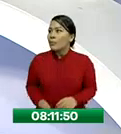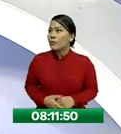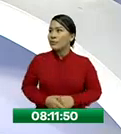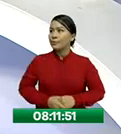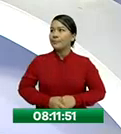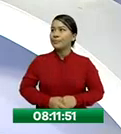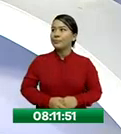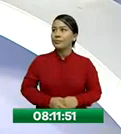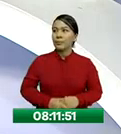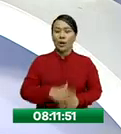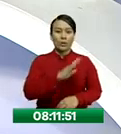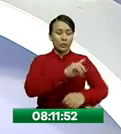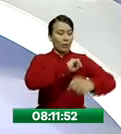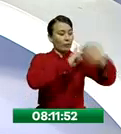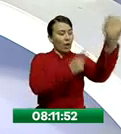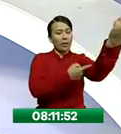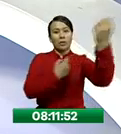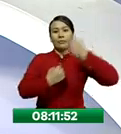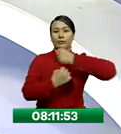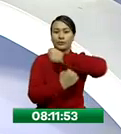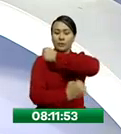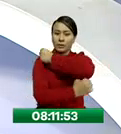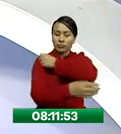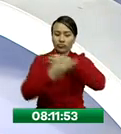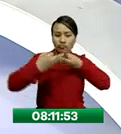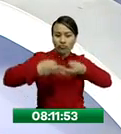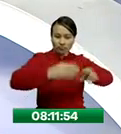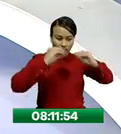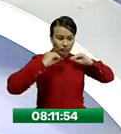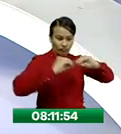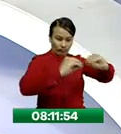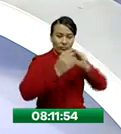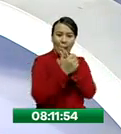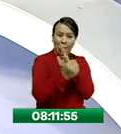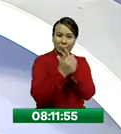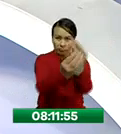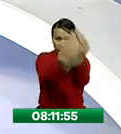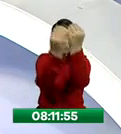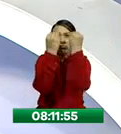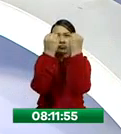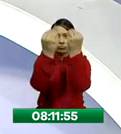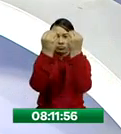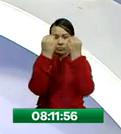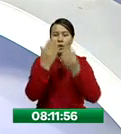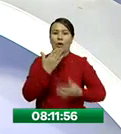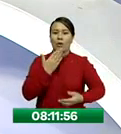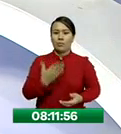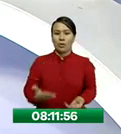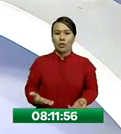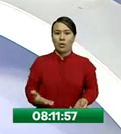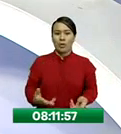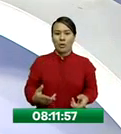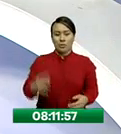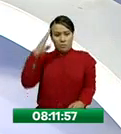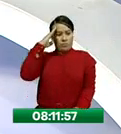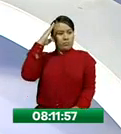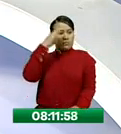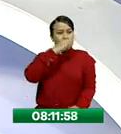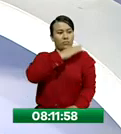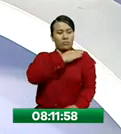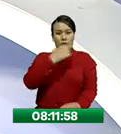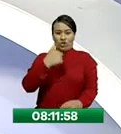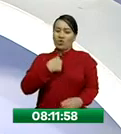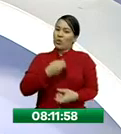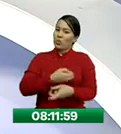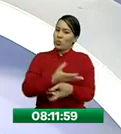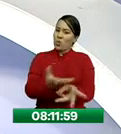y en su formación también un poco más de vida militar. Yo sugerí